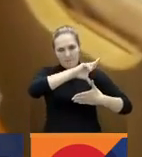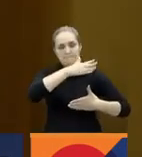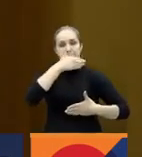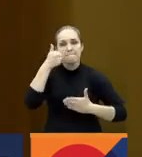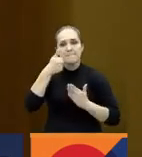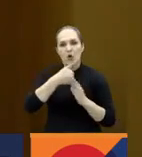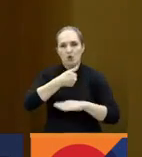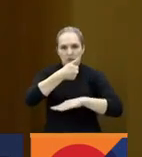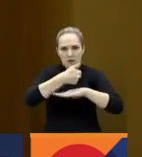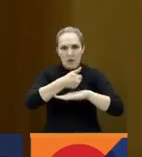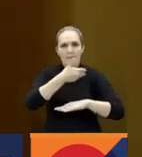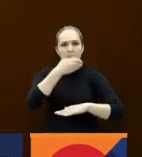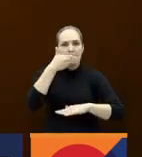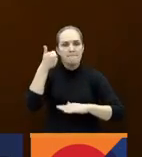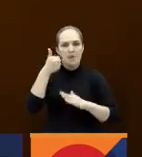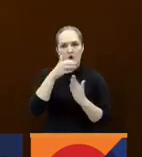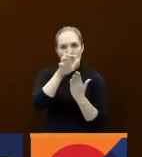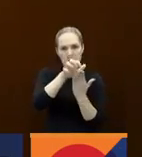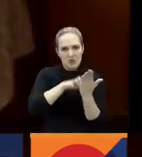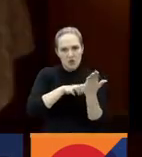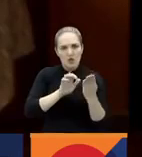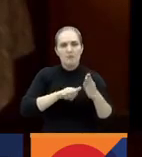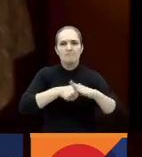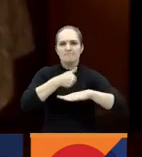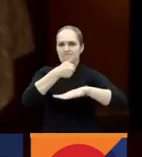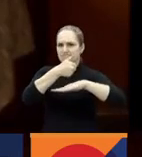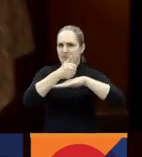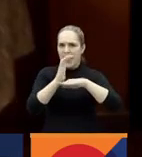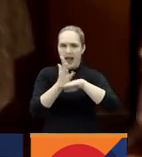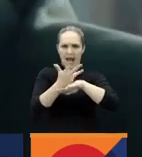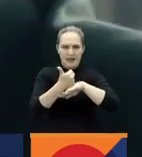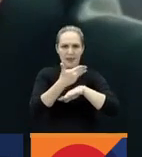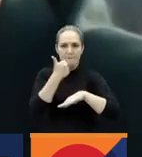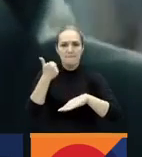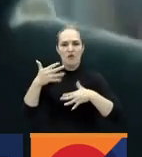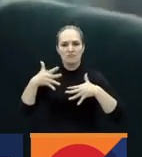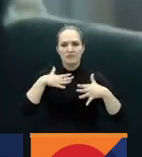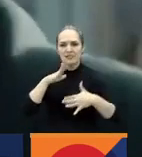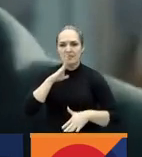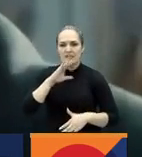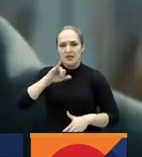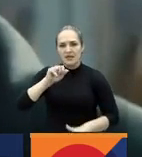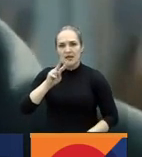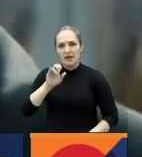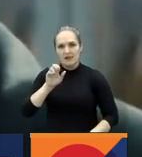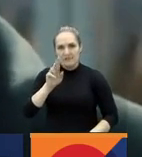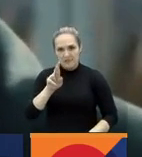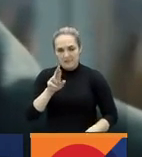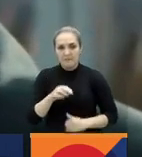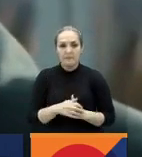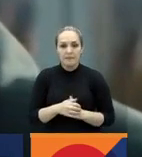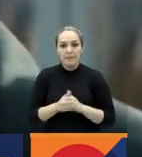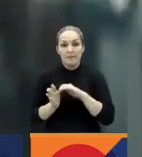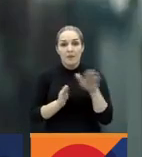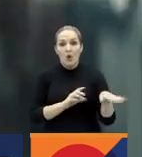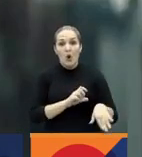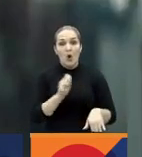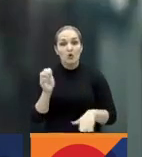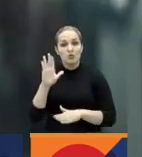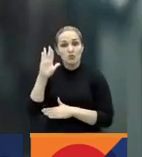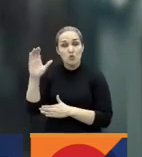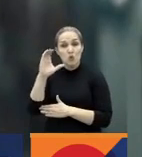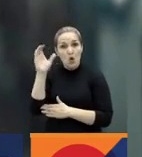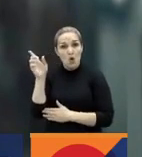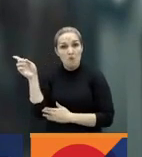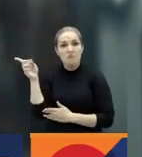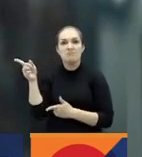Guión, Dirección de Arte y Mejor Interpretación Masculina por Javier Cámara. La serie colombiana El Robo del Siglo también fue